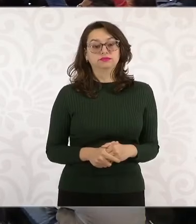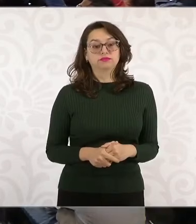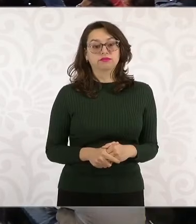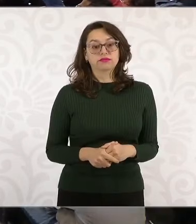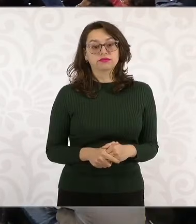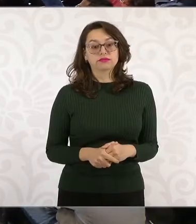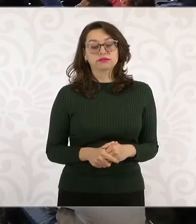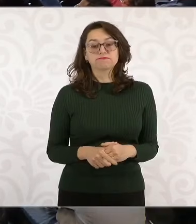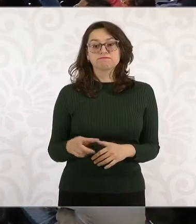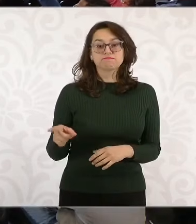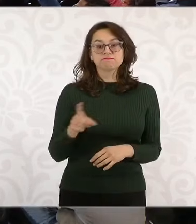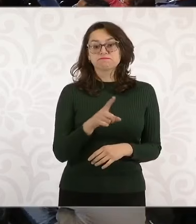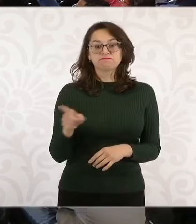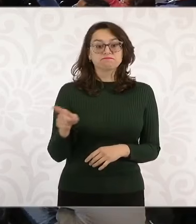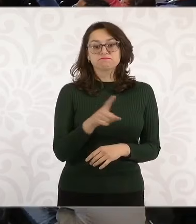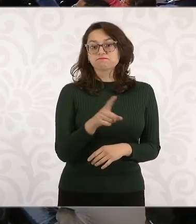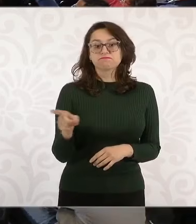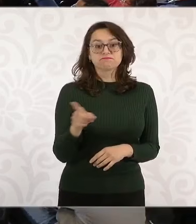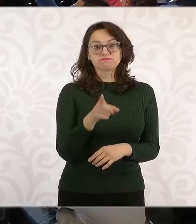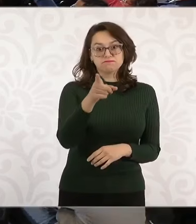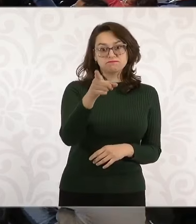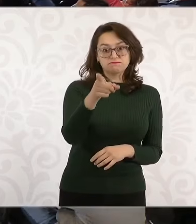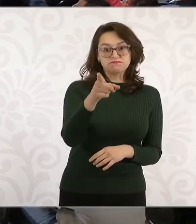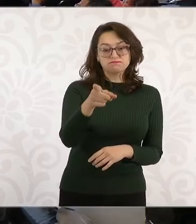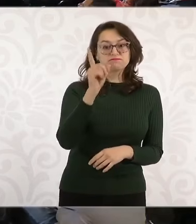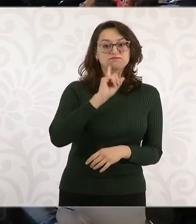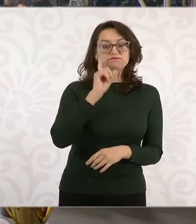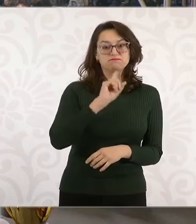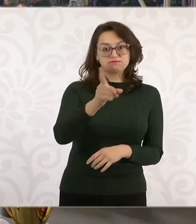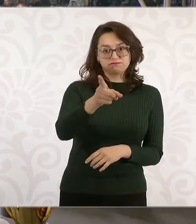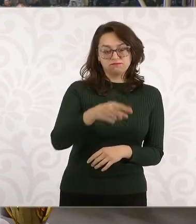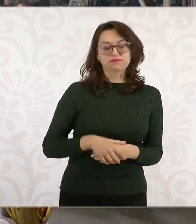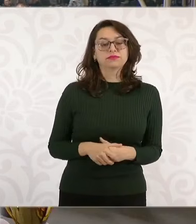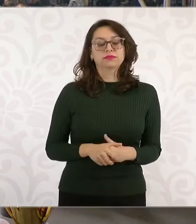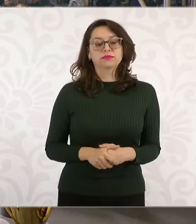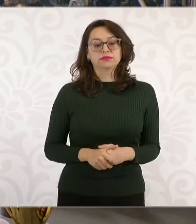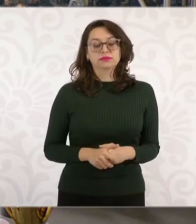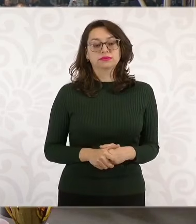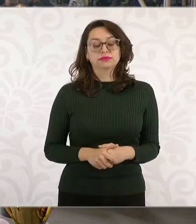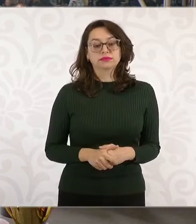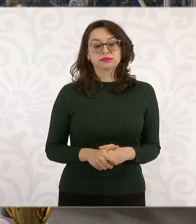Acá vamos de este lado, de este lado, de este. A ver la compañera que no ha preguntado.